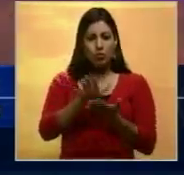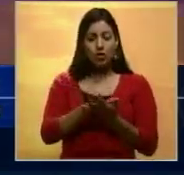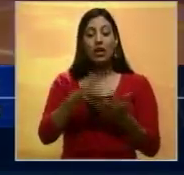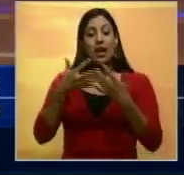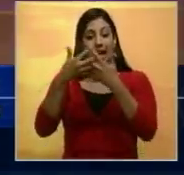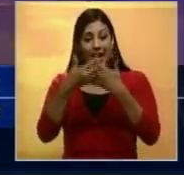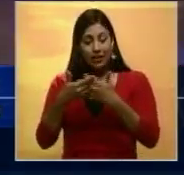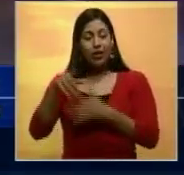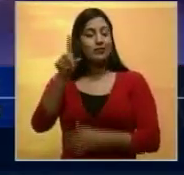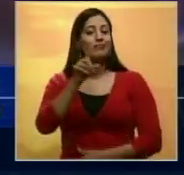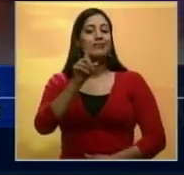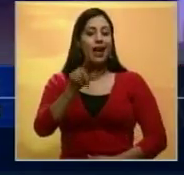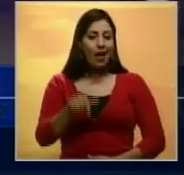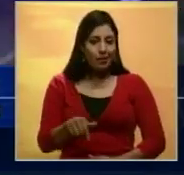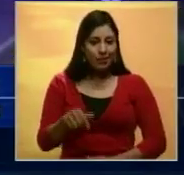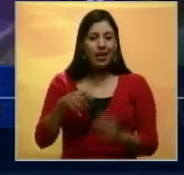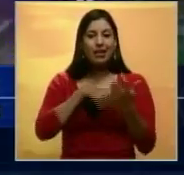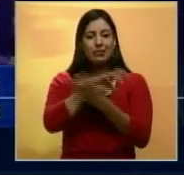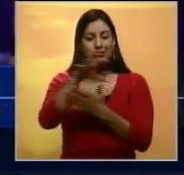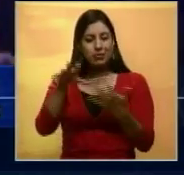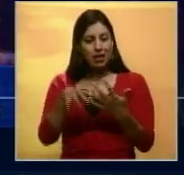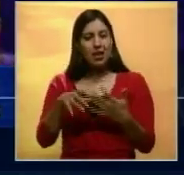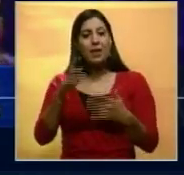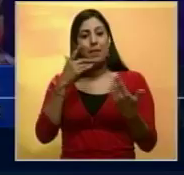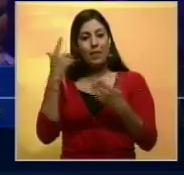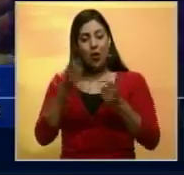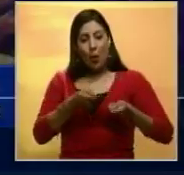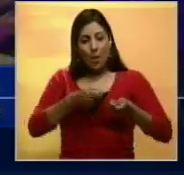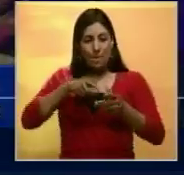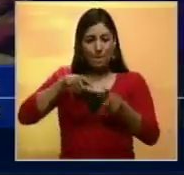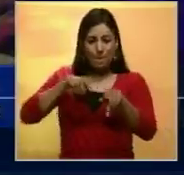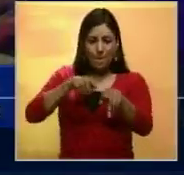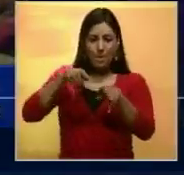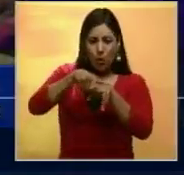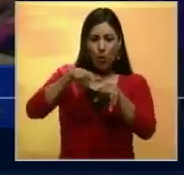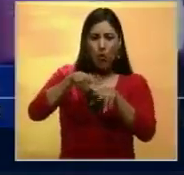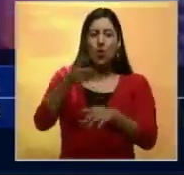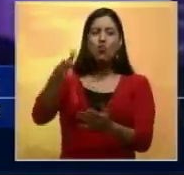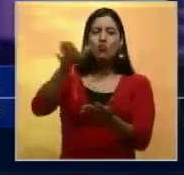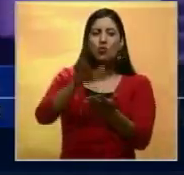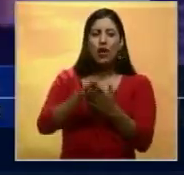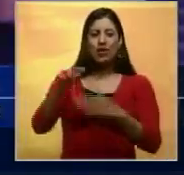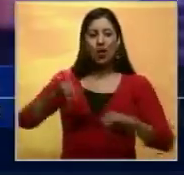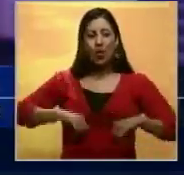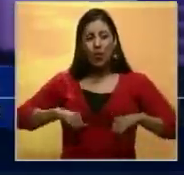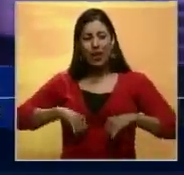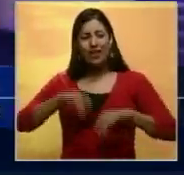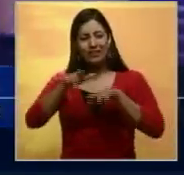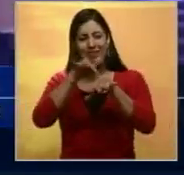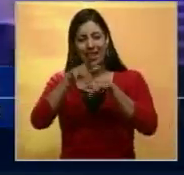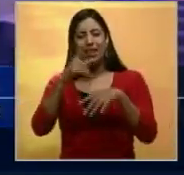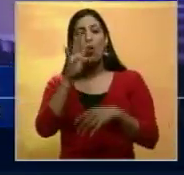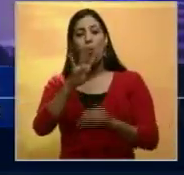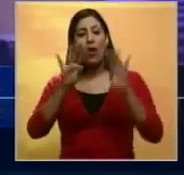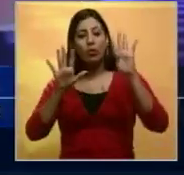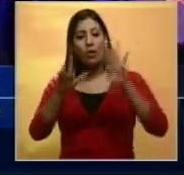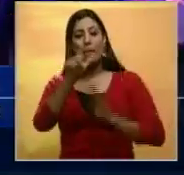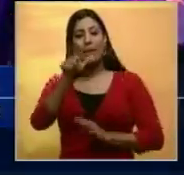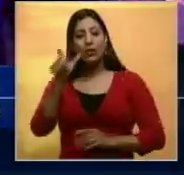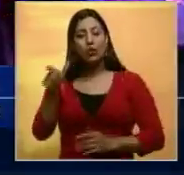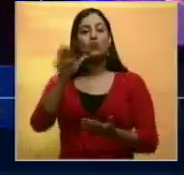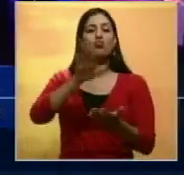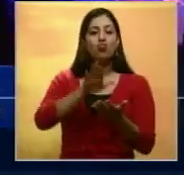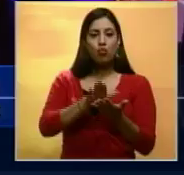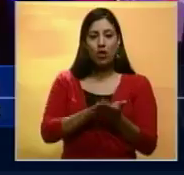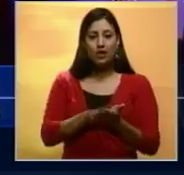Estados Unidos tampoco se quedó por fuera. El Bar Pulse fue el lugar de una masacre que cobró la vida de 49